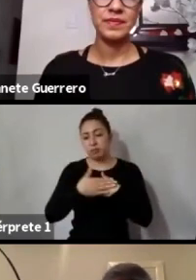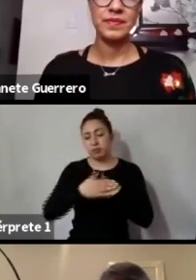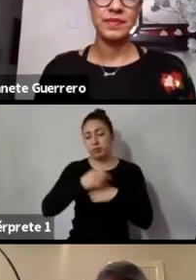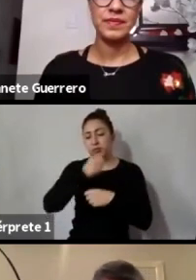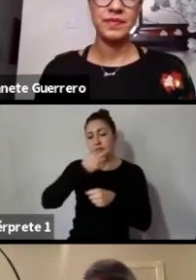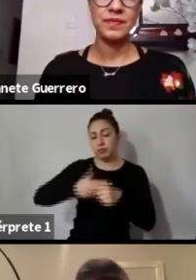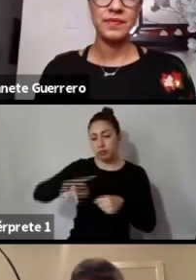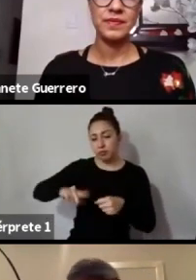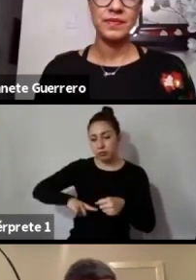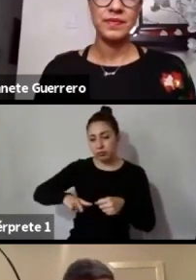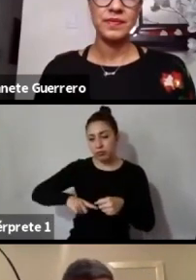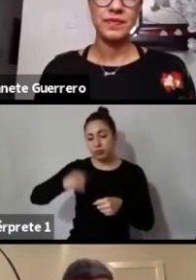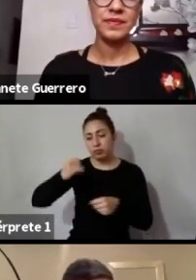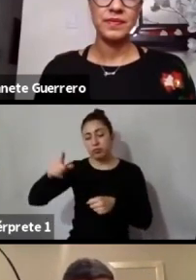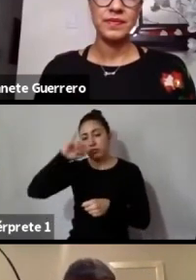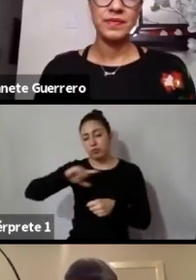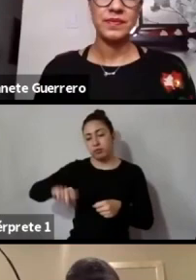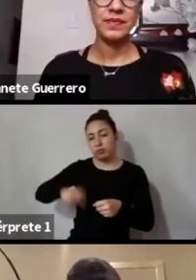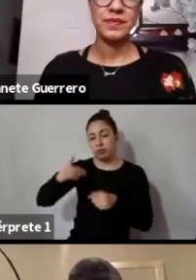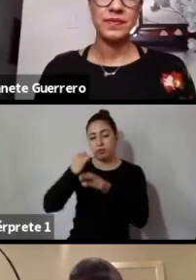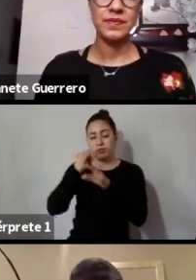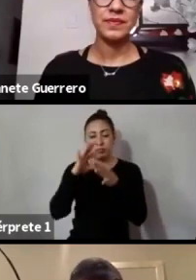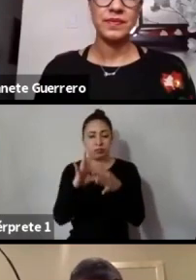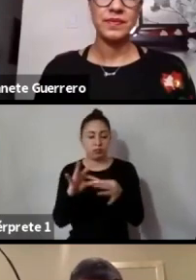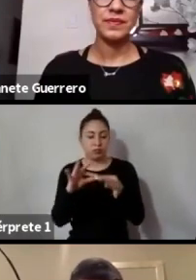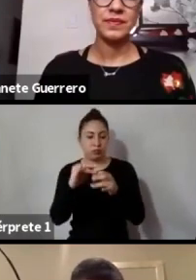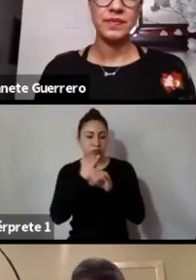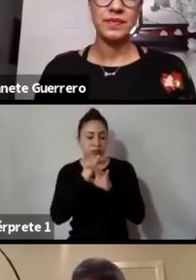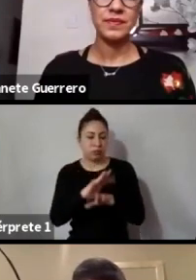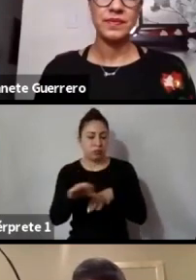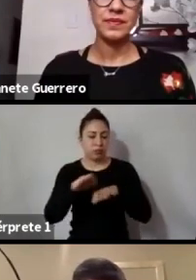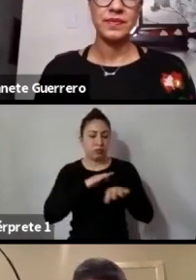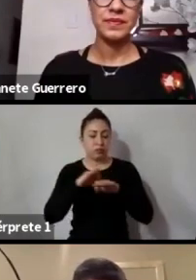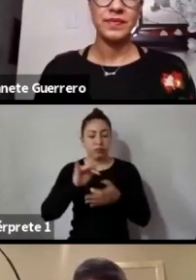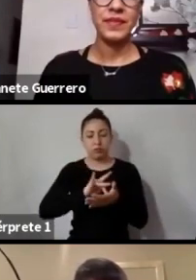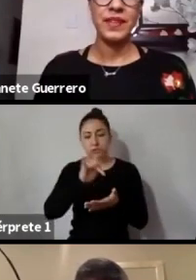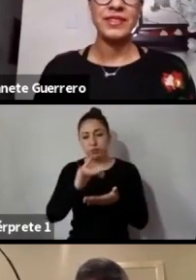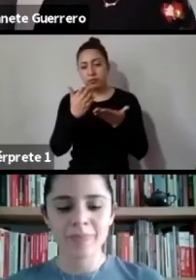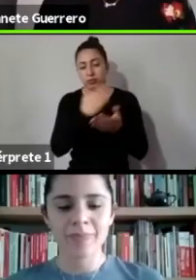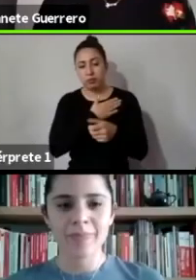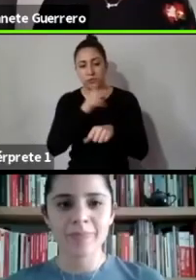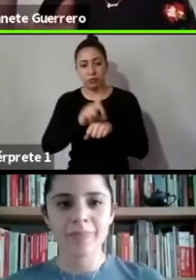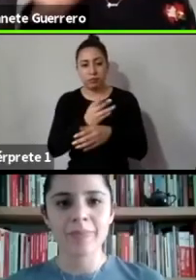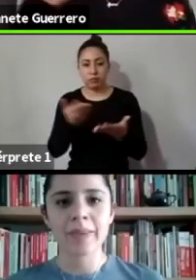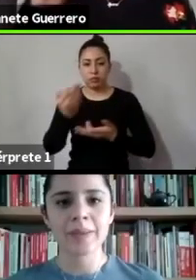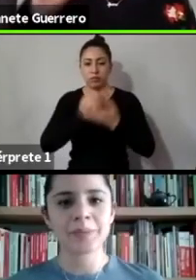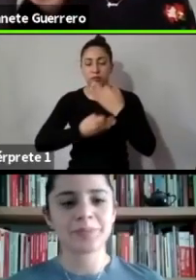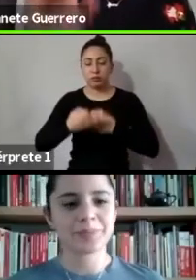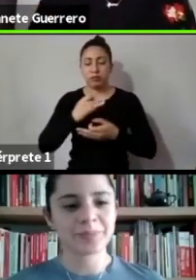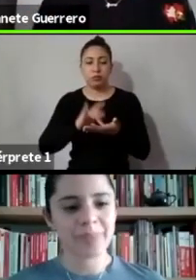comparecencia del informe de la jefa de gobierno. Es cuanto, y que tengan muy buenos días. Gracias.